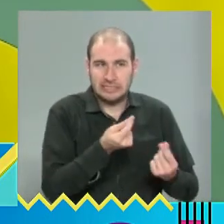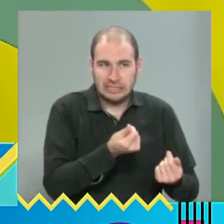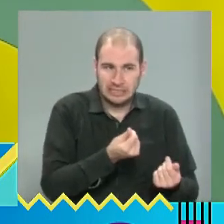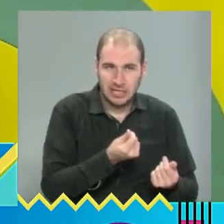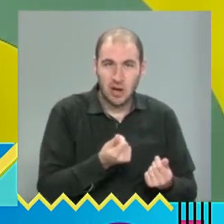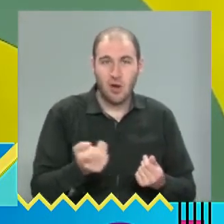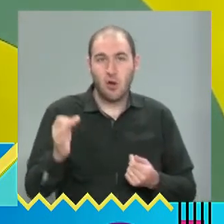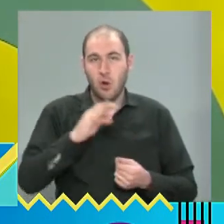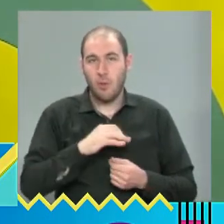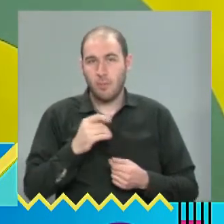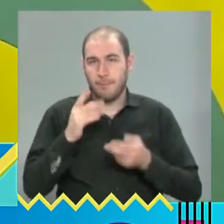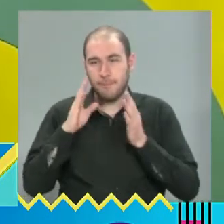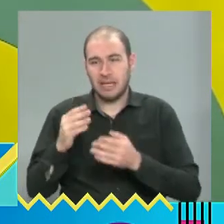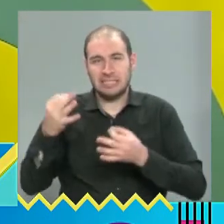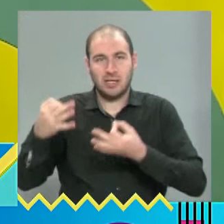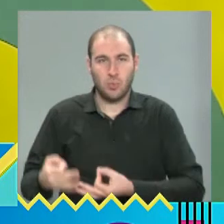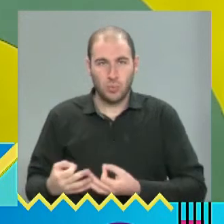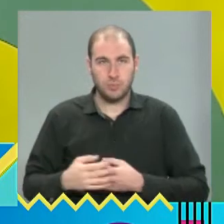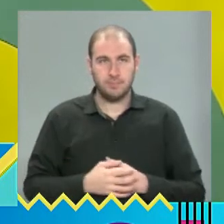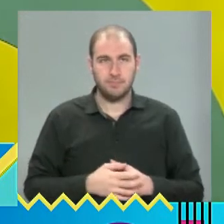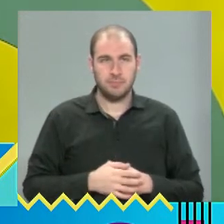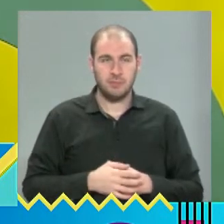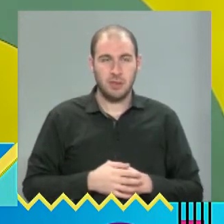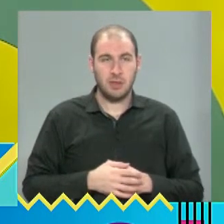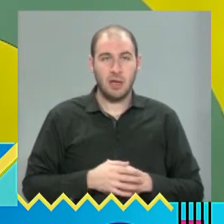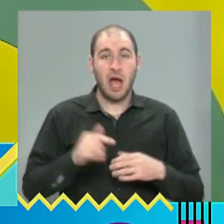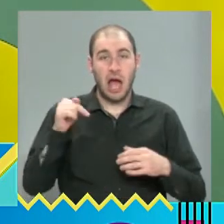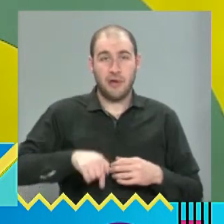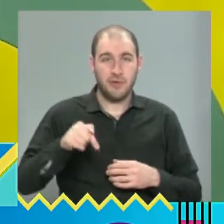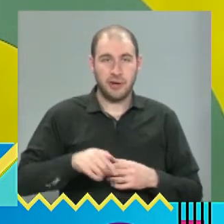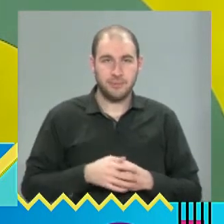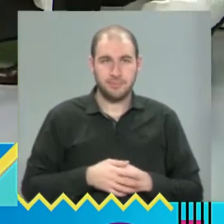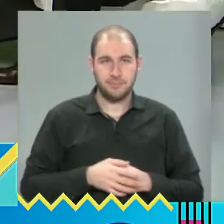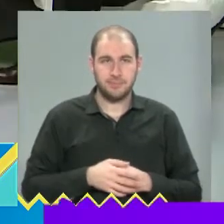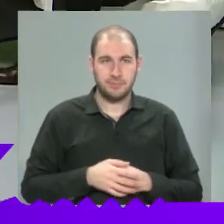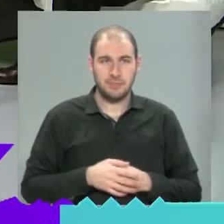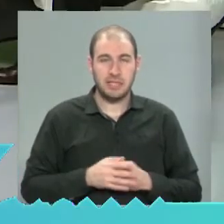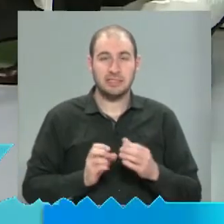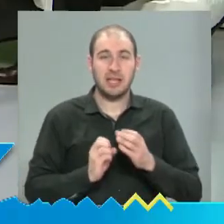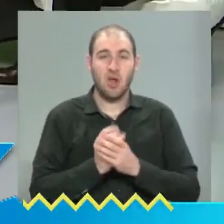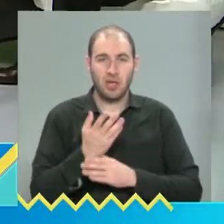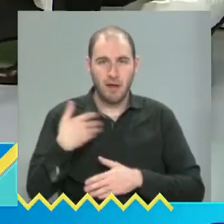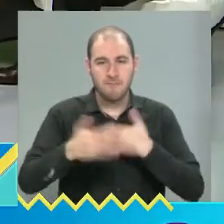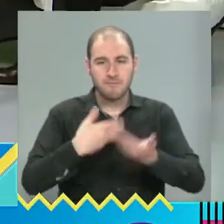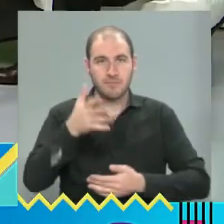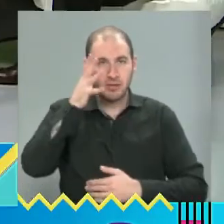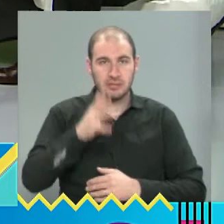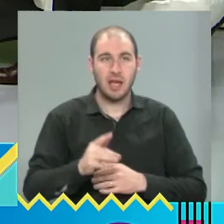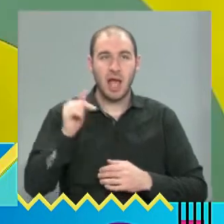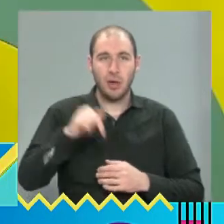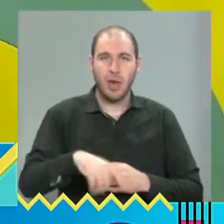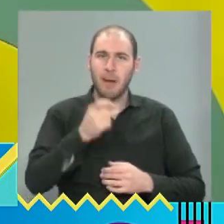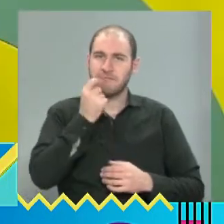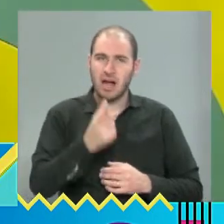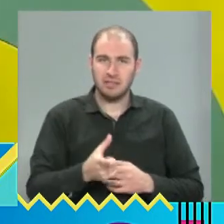son más proclives a la seguridad. Lo bueno es que hoy las tecnologías han avanzado tanto que hoy es mucho